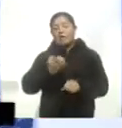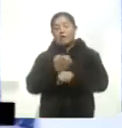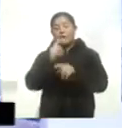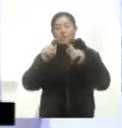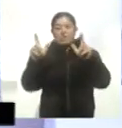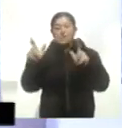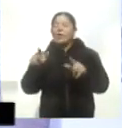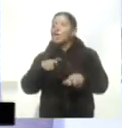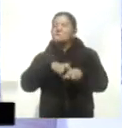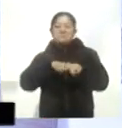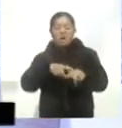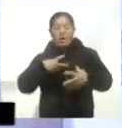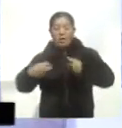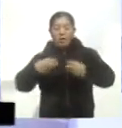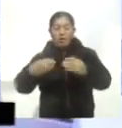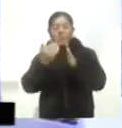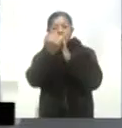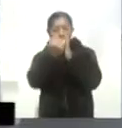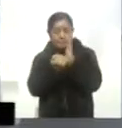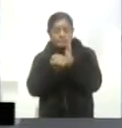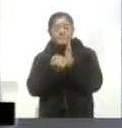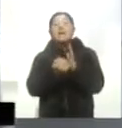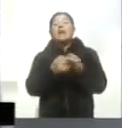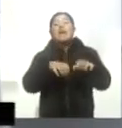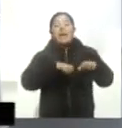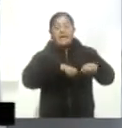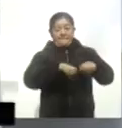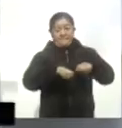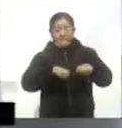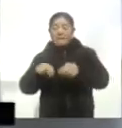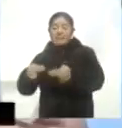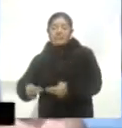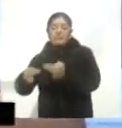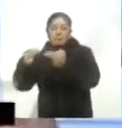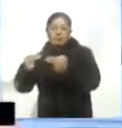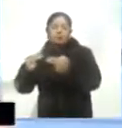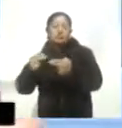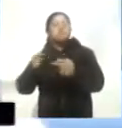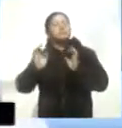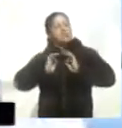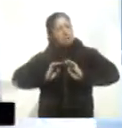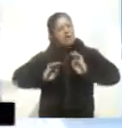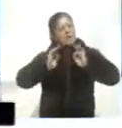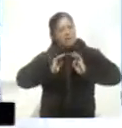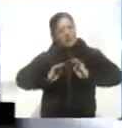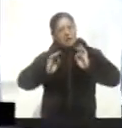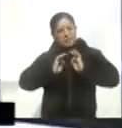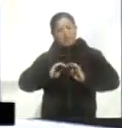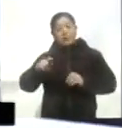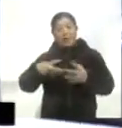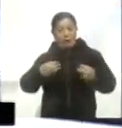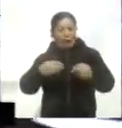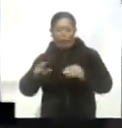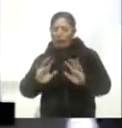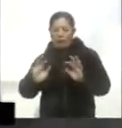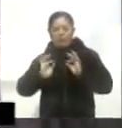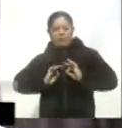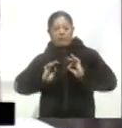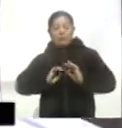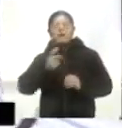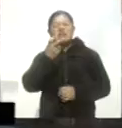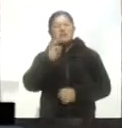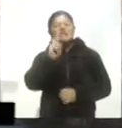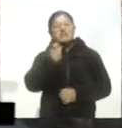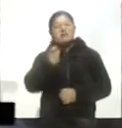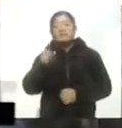en el número de contagios y empresas y negocios locales no enfrentan dificultades en este aspecto, lo que refleja el compromiso de la ciudadanía